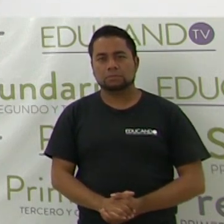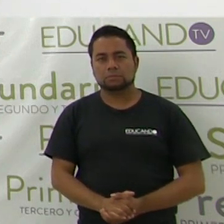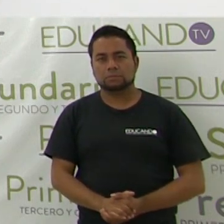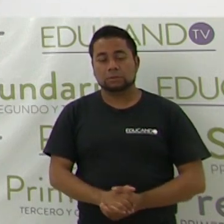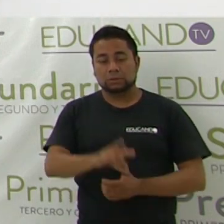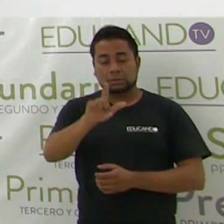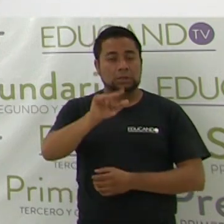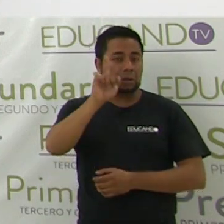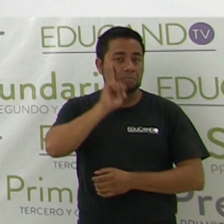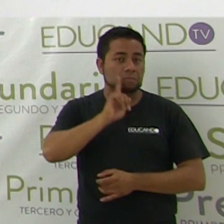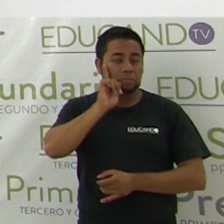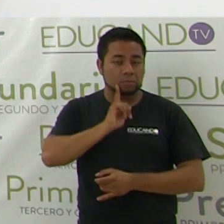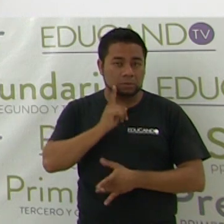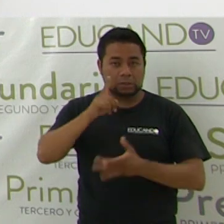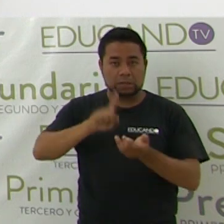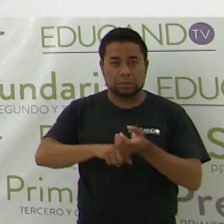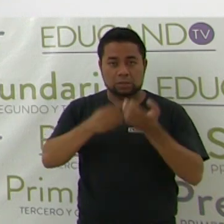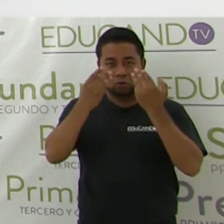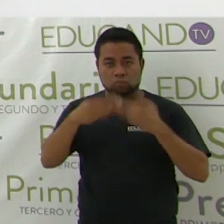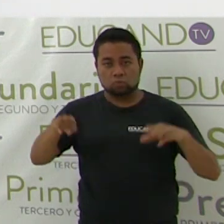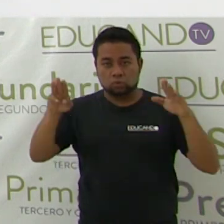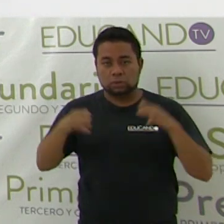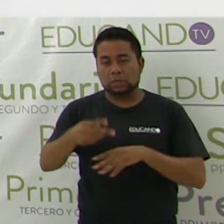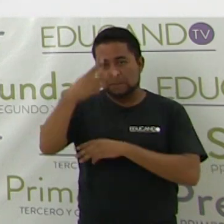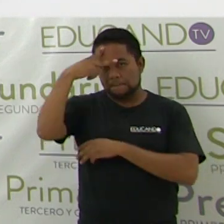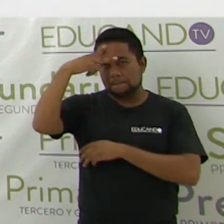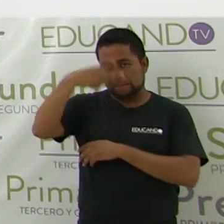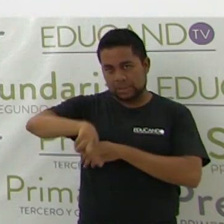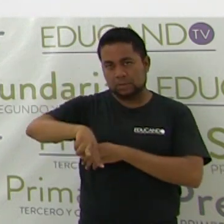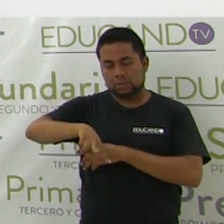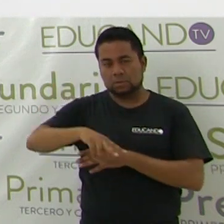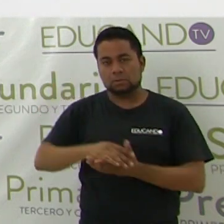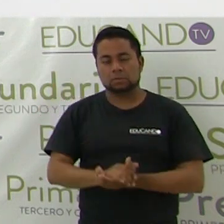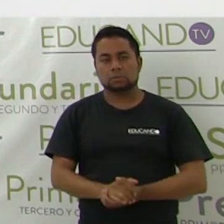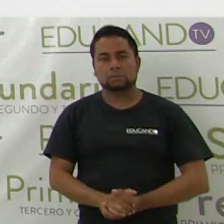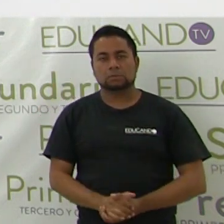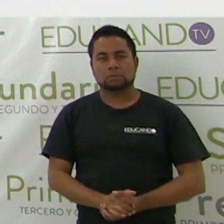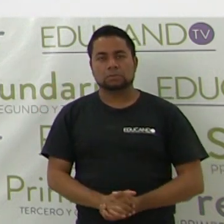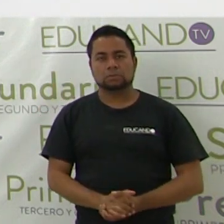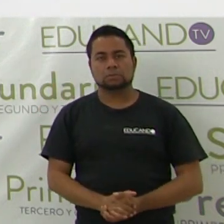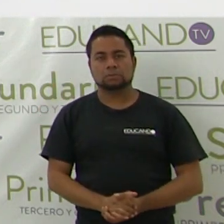la mujer en la música mexicana.